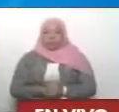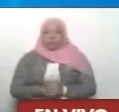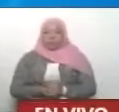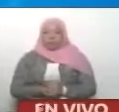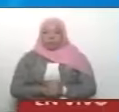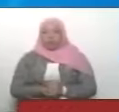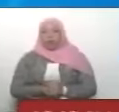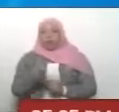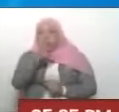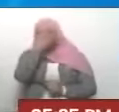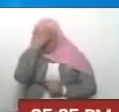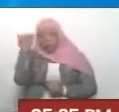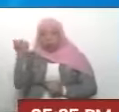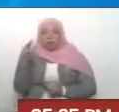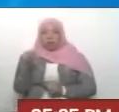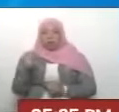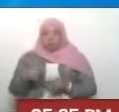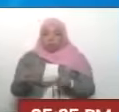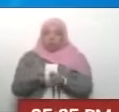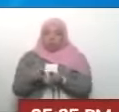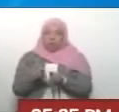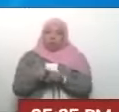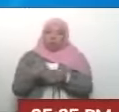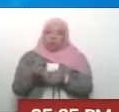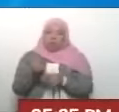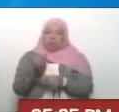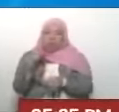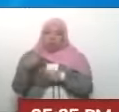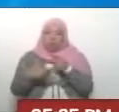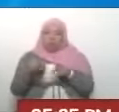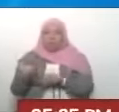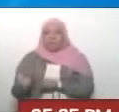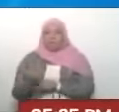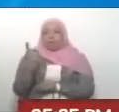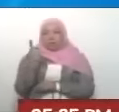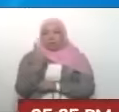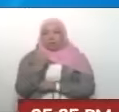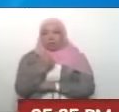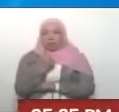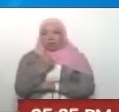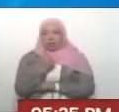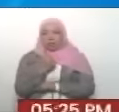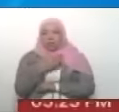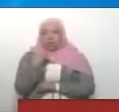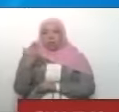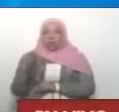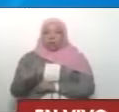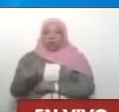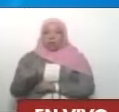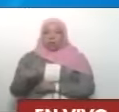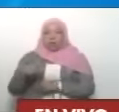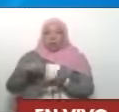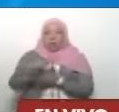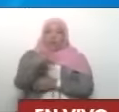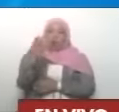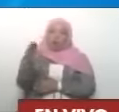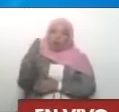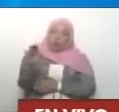inolvidable Robert Serra, iba en la vanguardia, iba adelante, era el primero, y nos los mataron los paramilitares